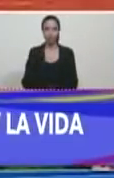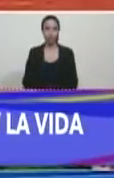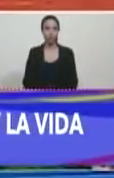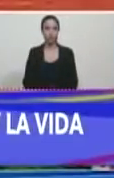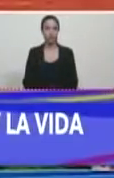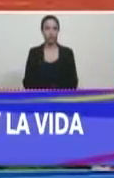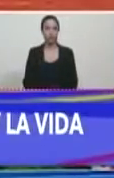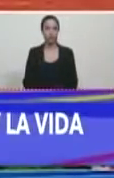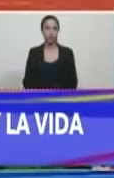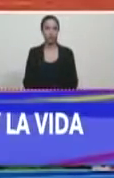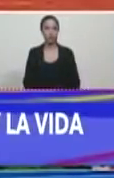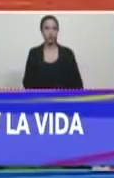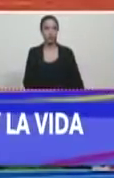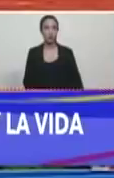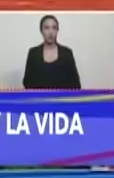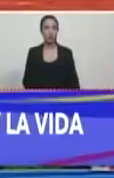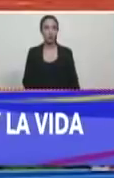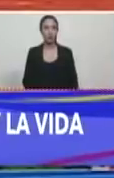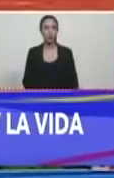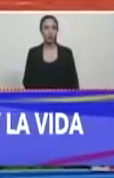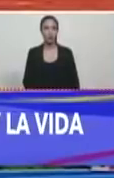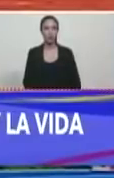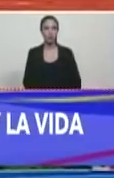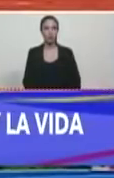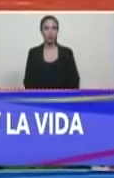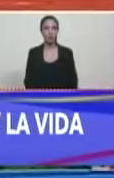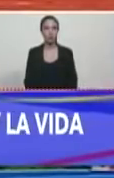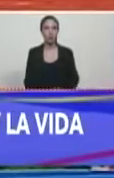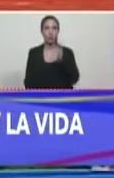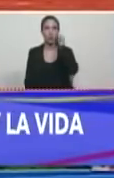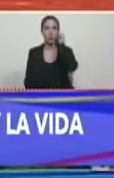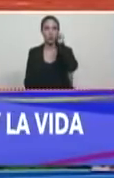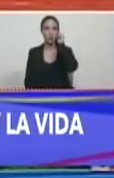Recuerdo aquel día en Petare, cuando